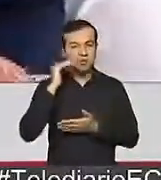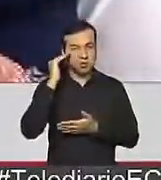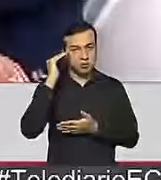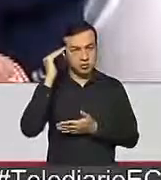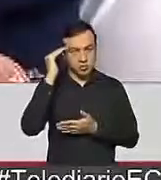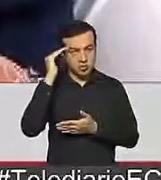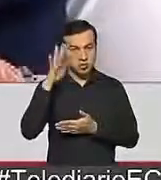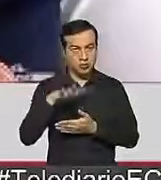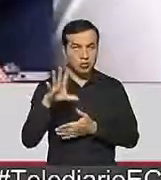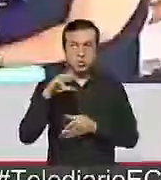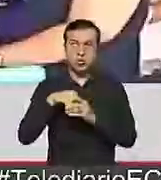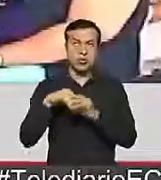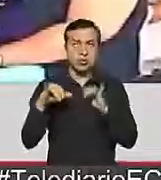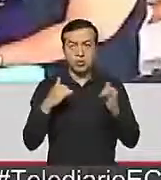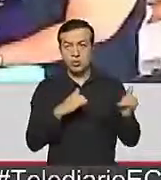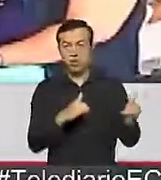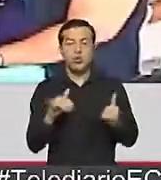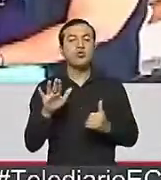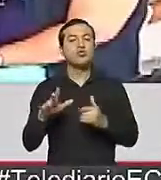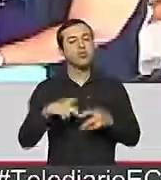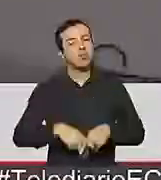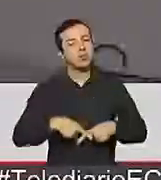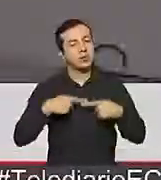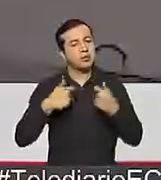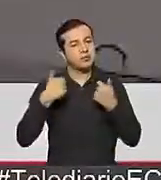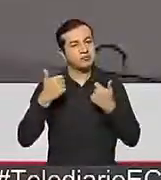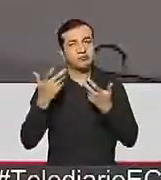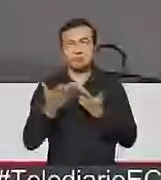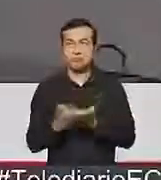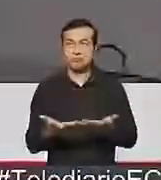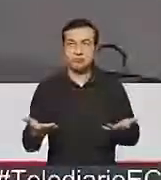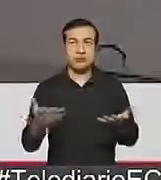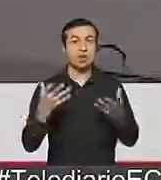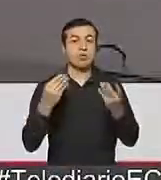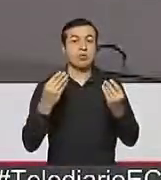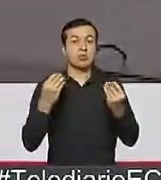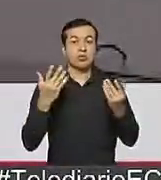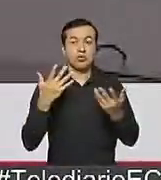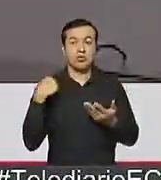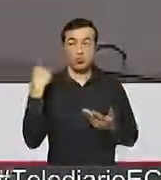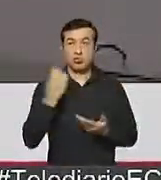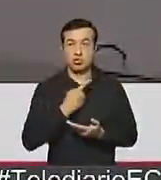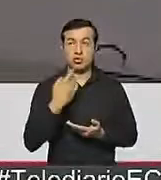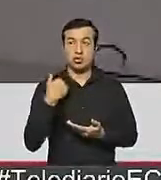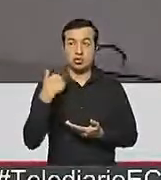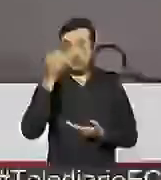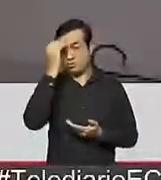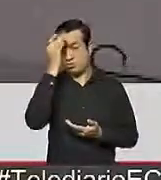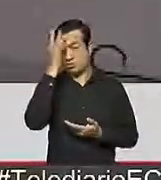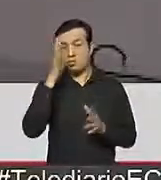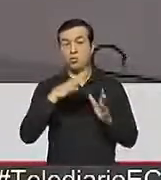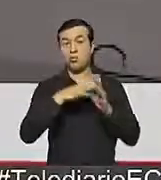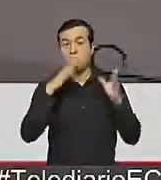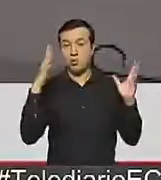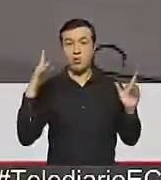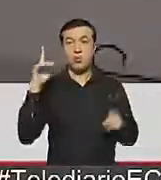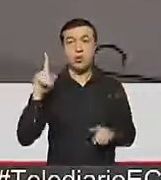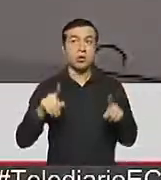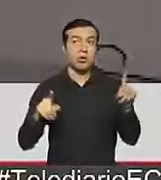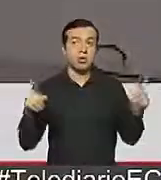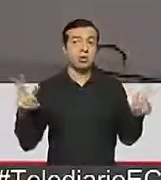de recreación para que mantengan una vida digna. Nosotros tenemos mucha sabiduría, pero muchas veces no